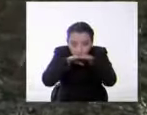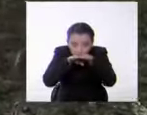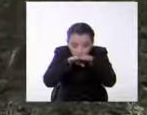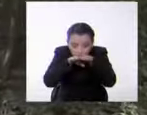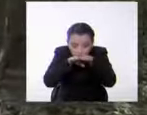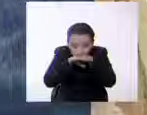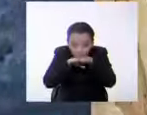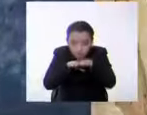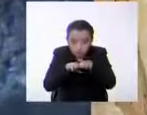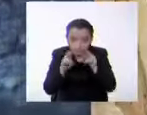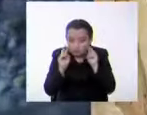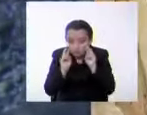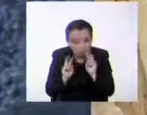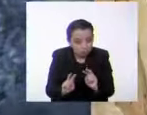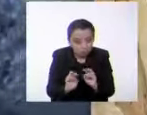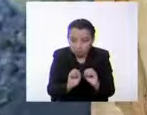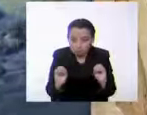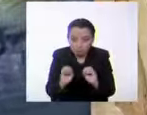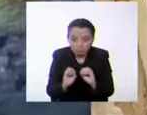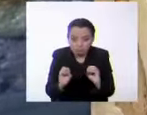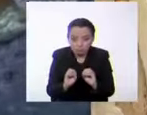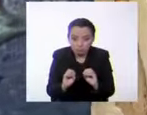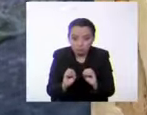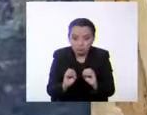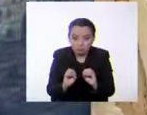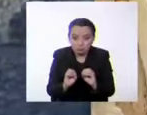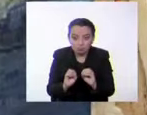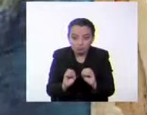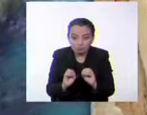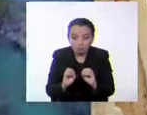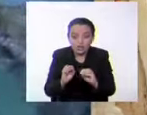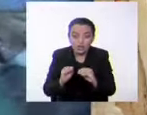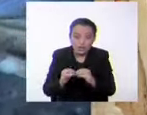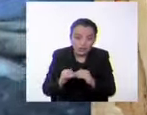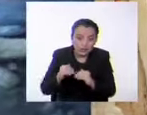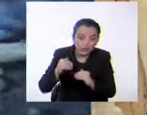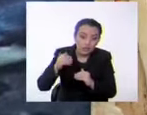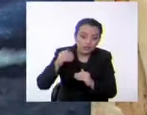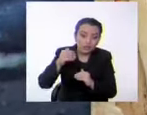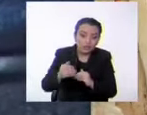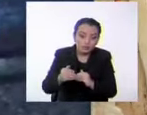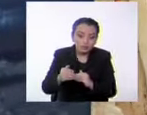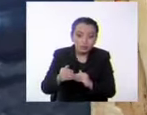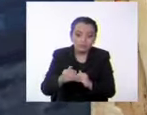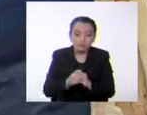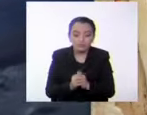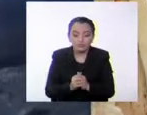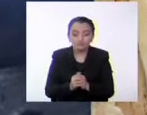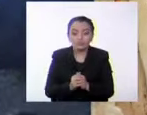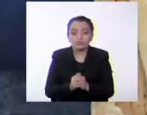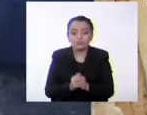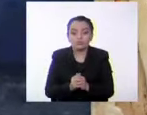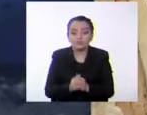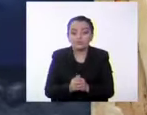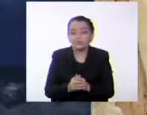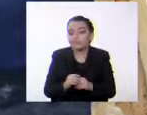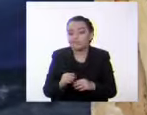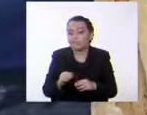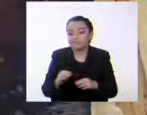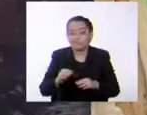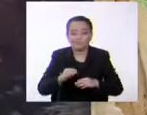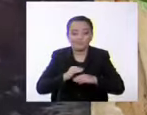pasan desapercibidas. Sin embargo, esto no ha sido suficiente para evitar que su población